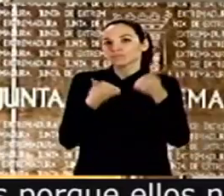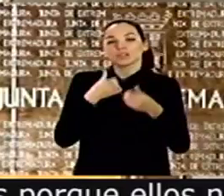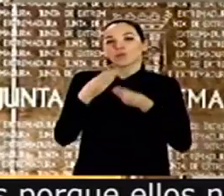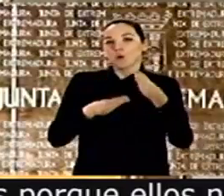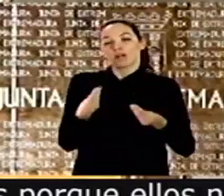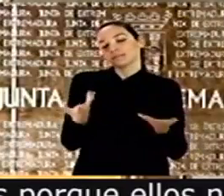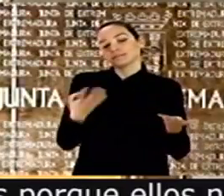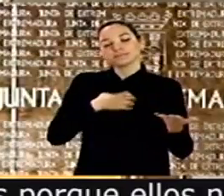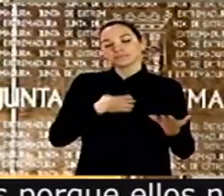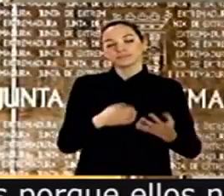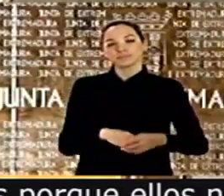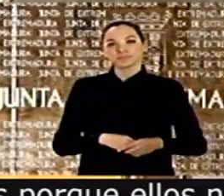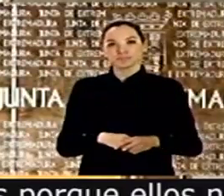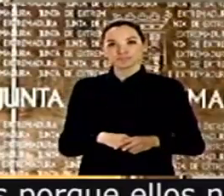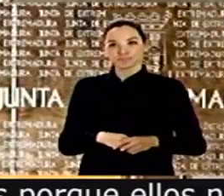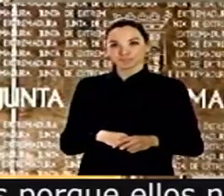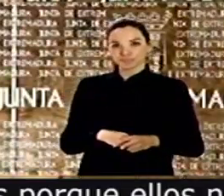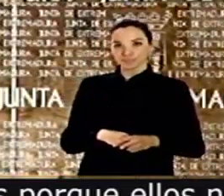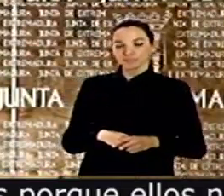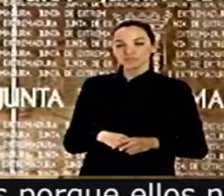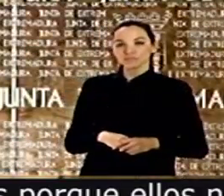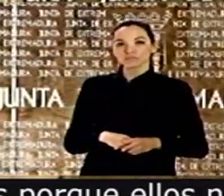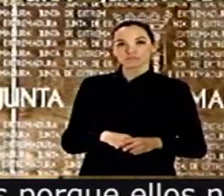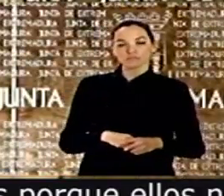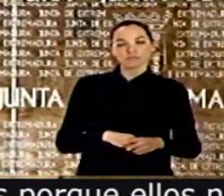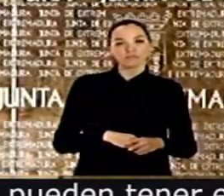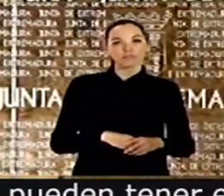pueden tener esa consideración.